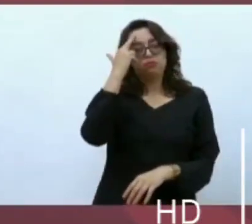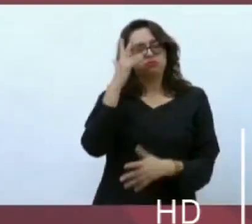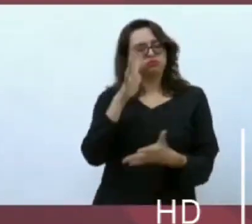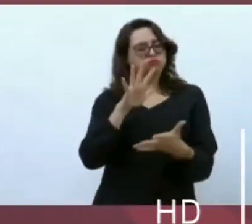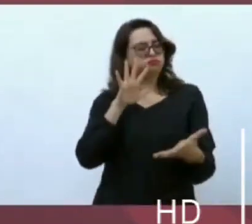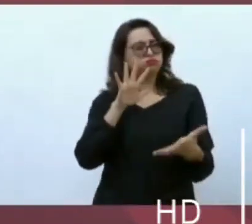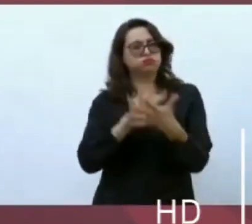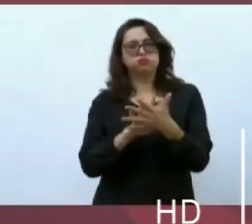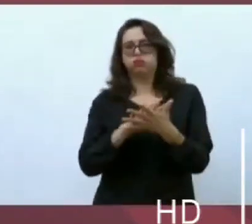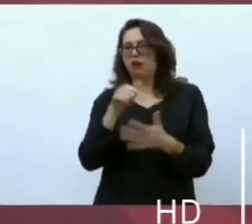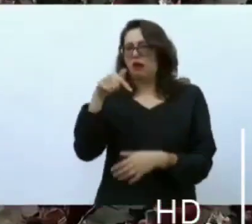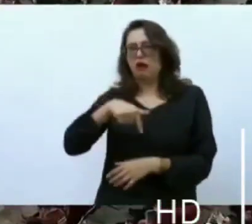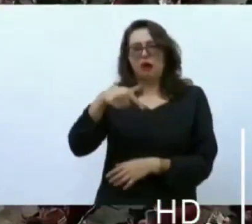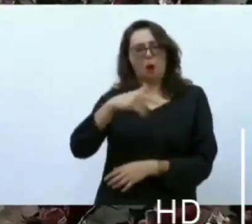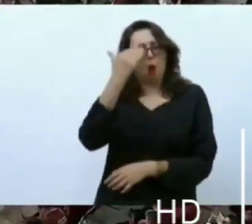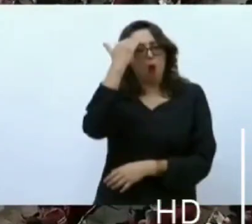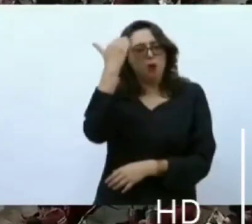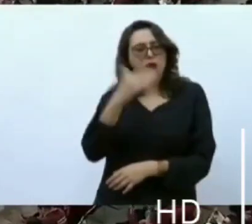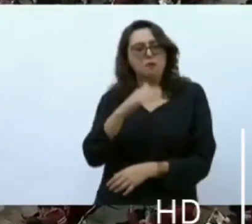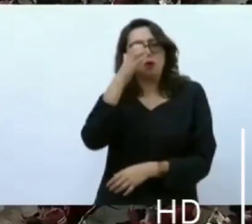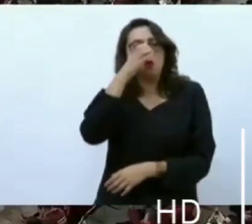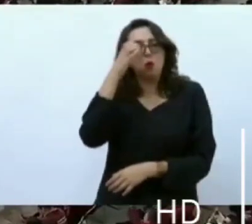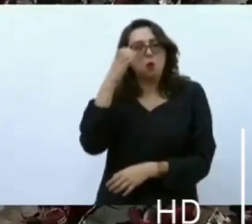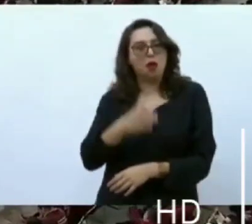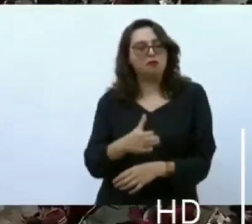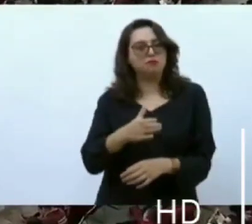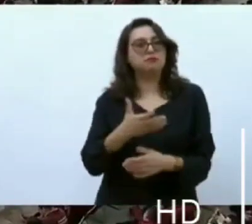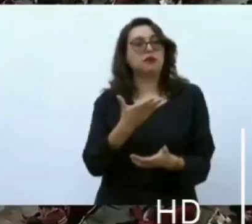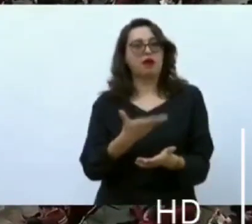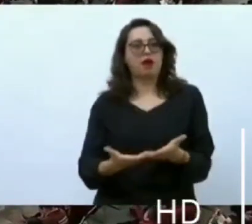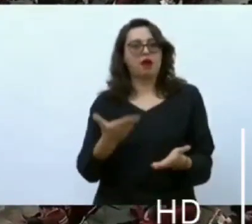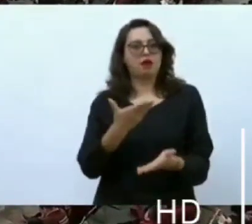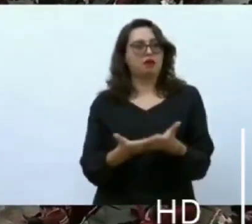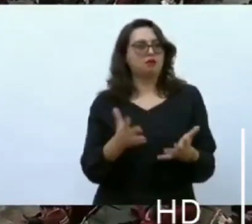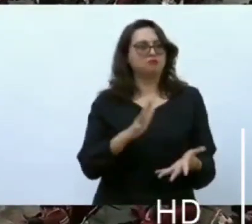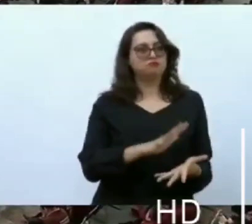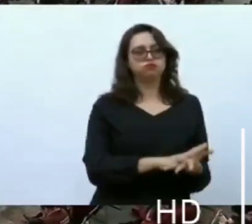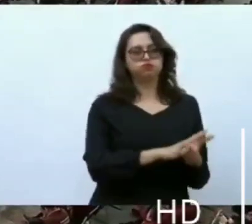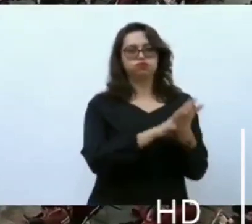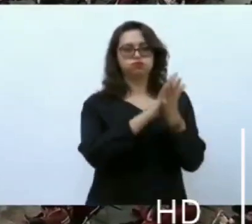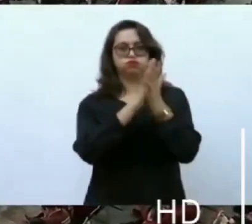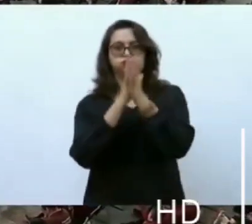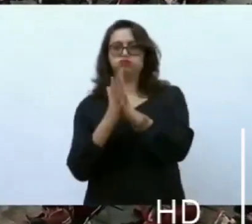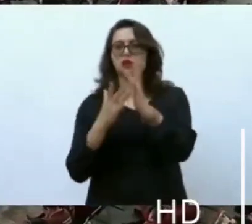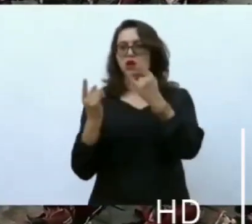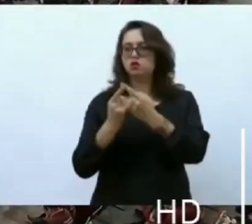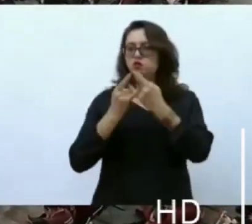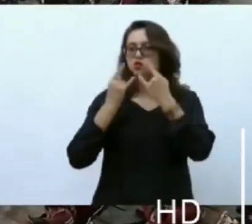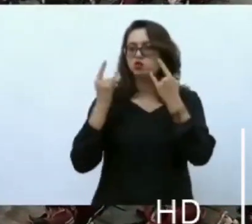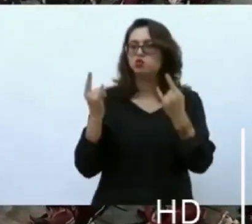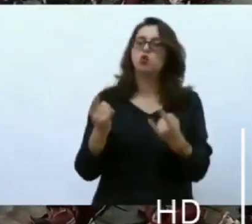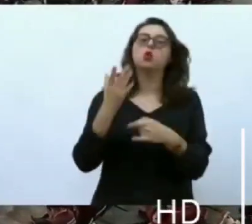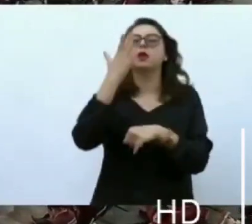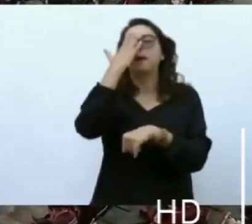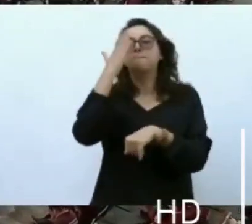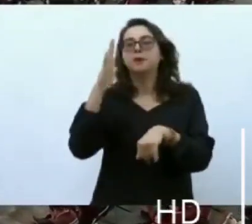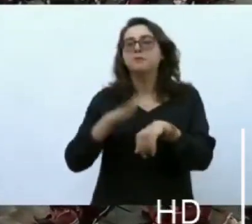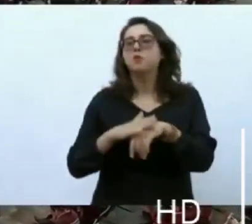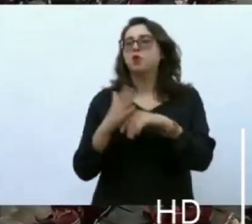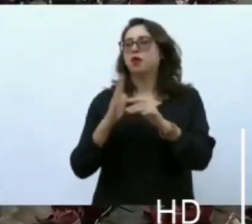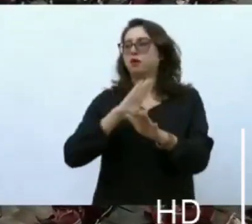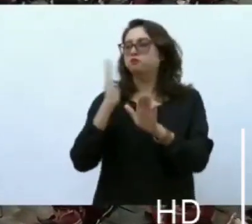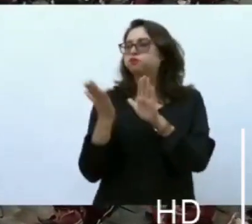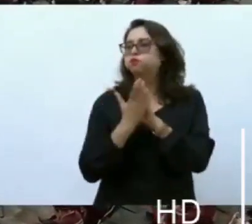El Archivo General de la Nación es el encargado de preservar y difundir la memoria documental de